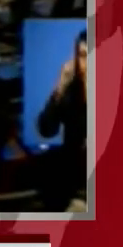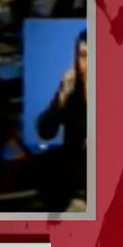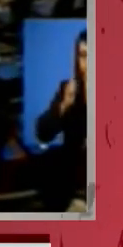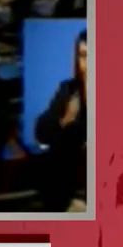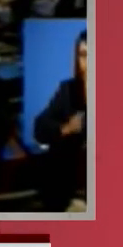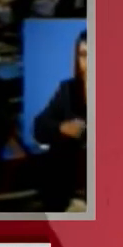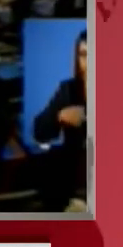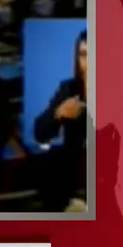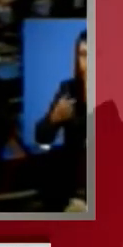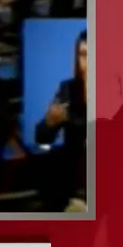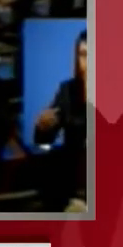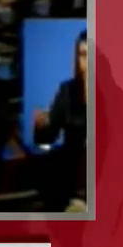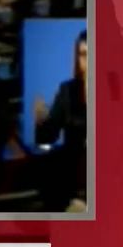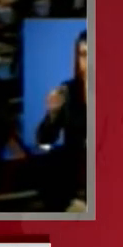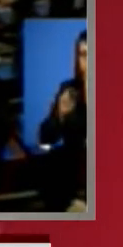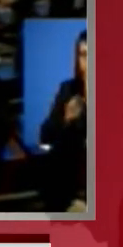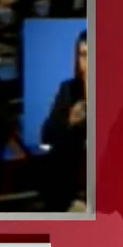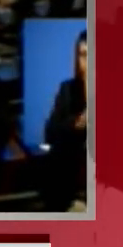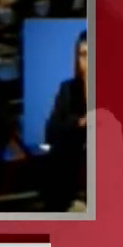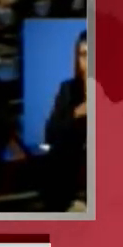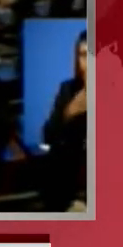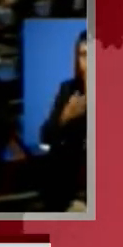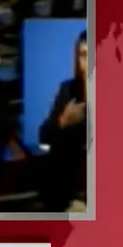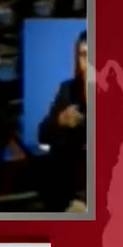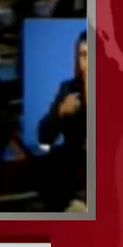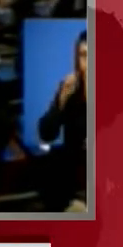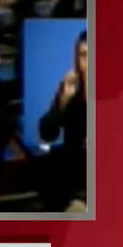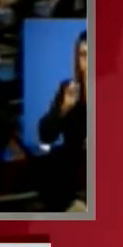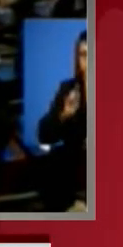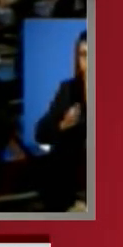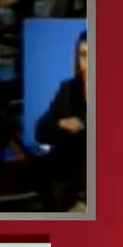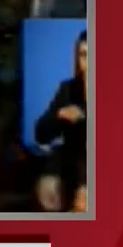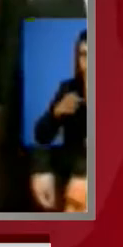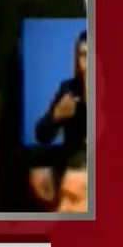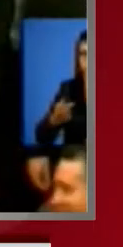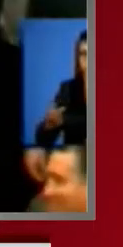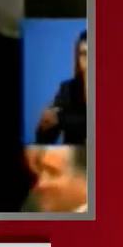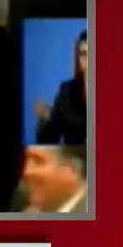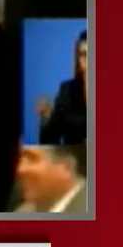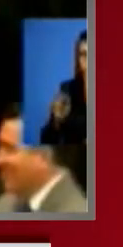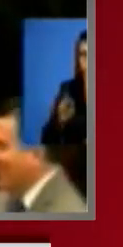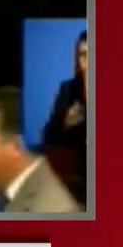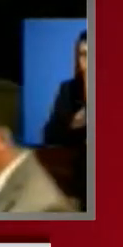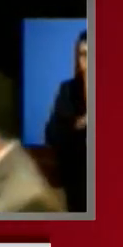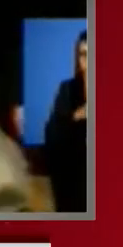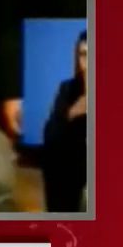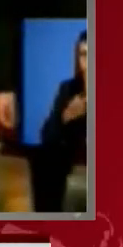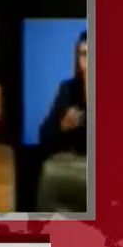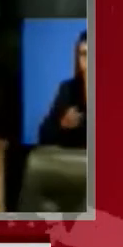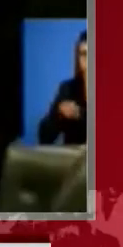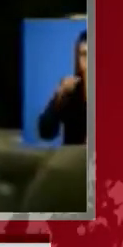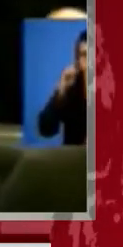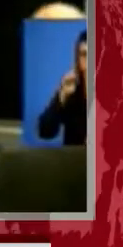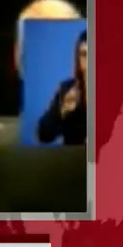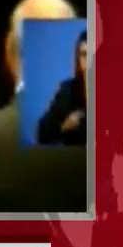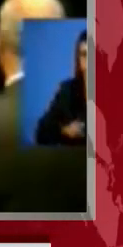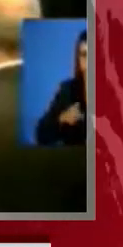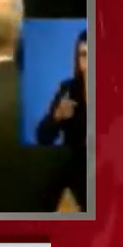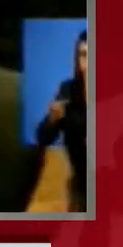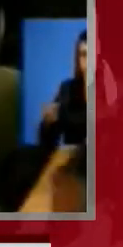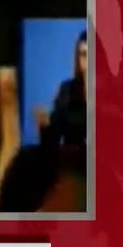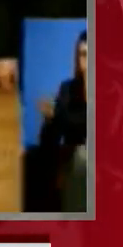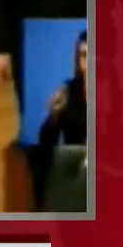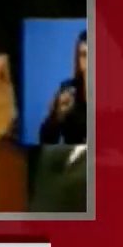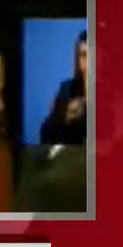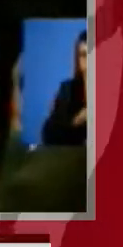deuda previsional que tiene el salvador que parece que ha sido la causa de la debacle fiscal en su país y